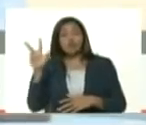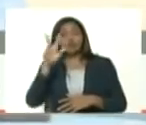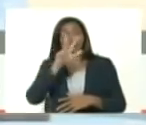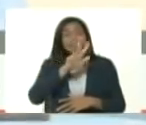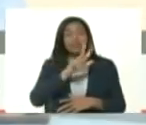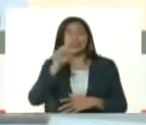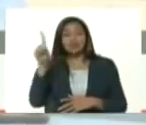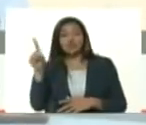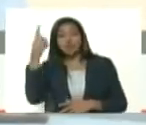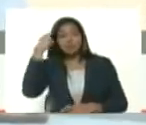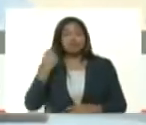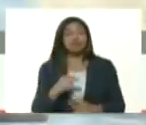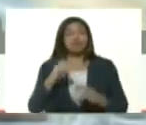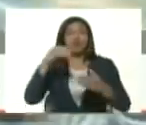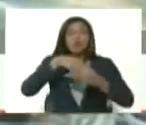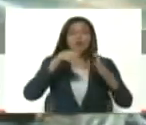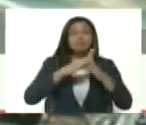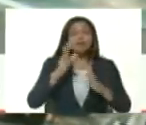nacional.